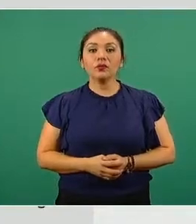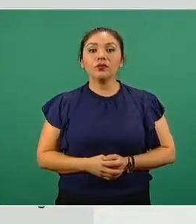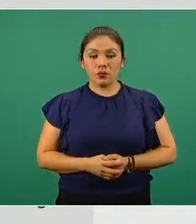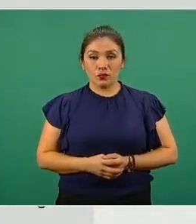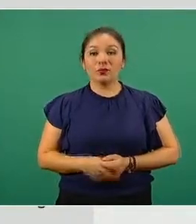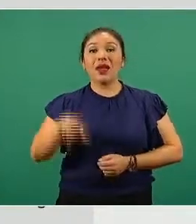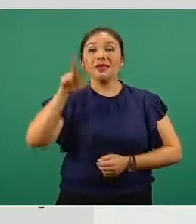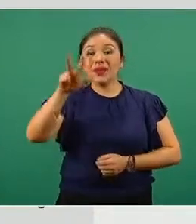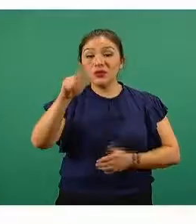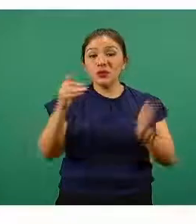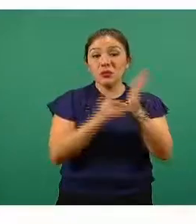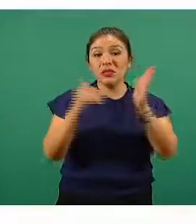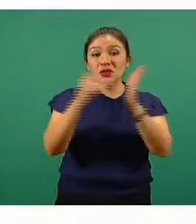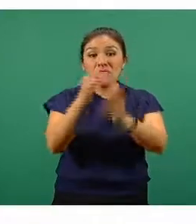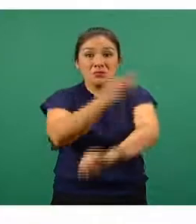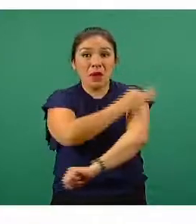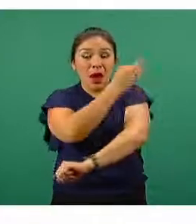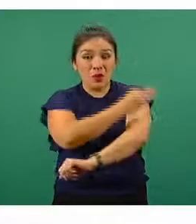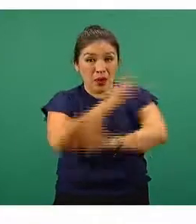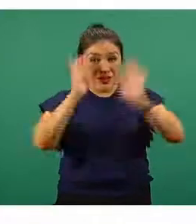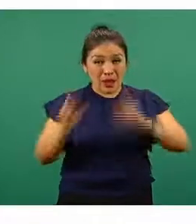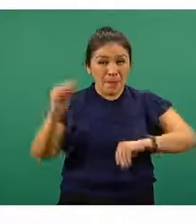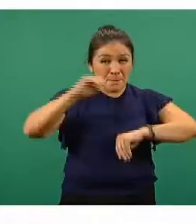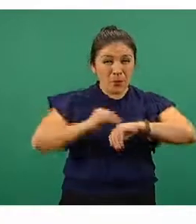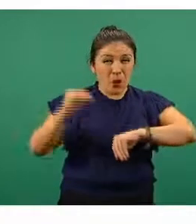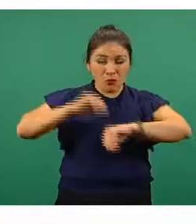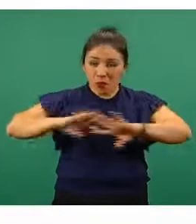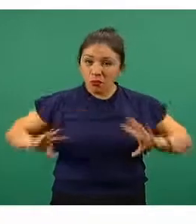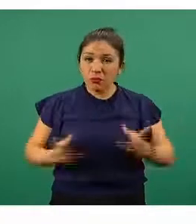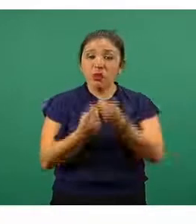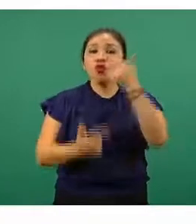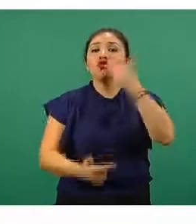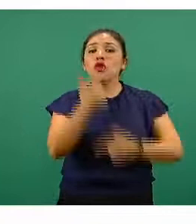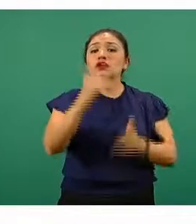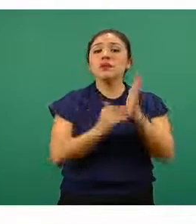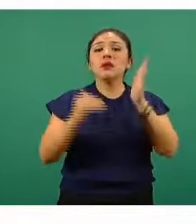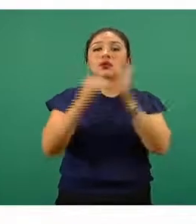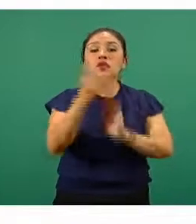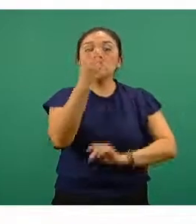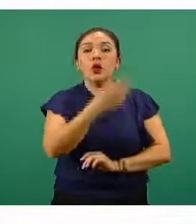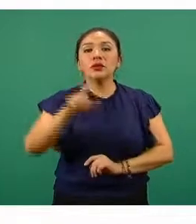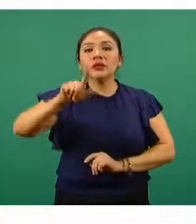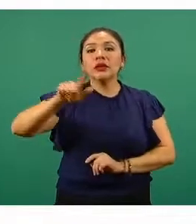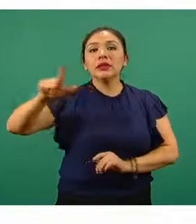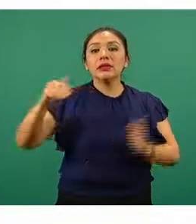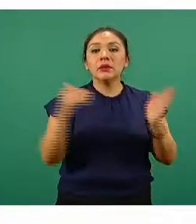Estas 18 millones de dosis se han aplicado a un total de